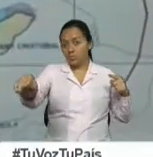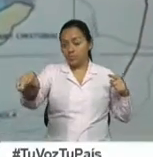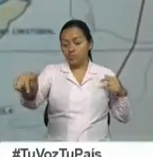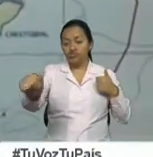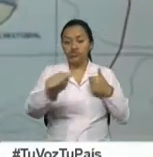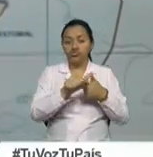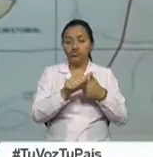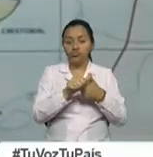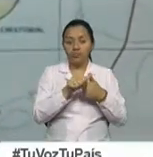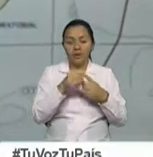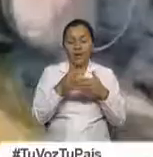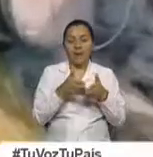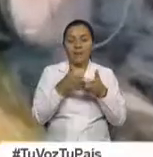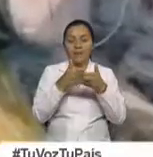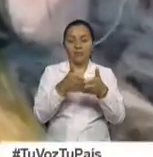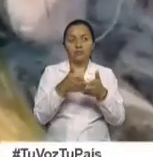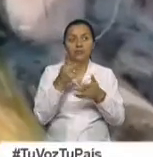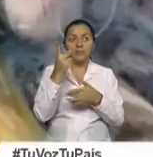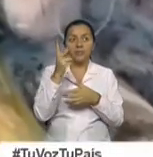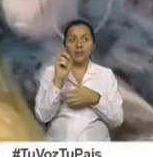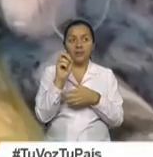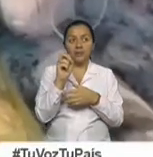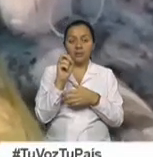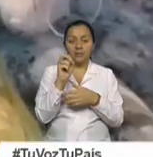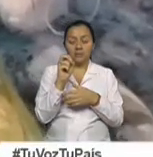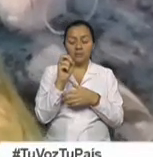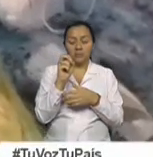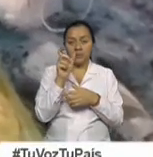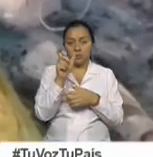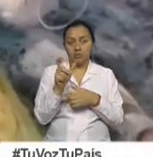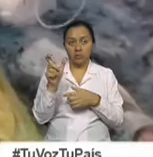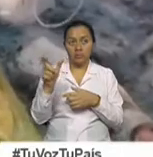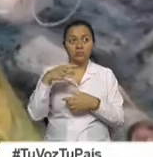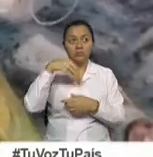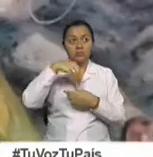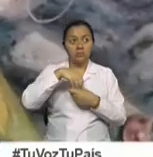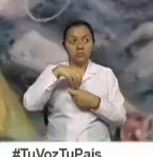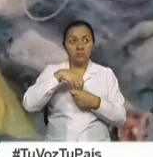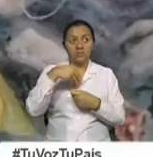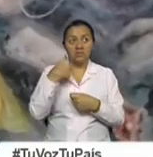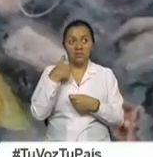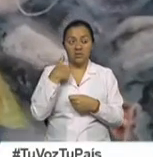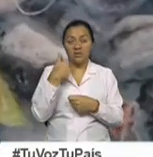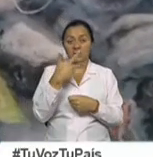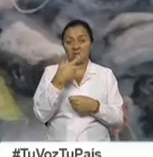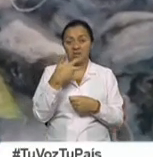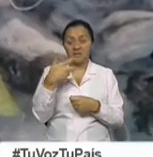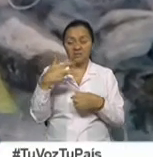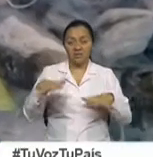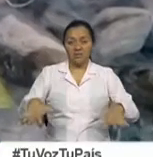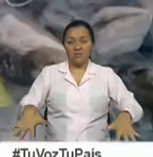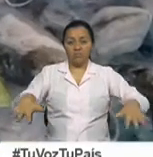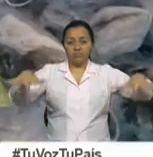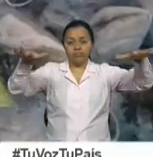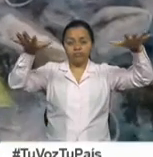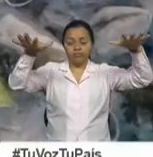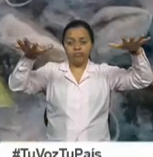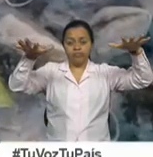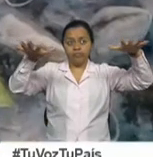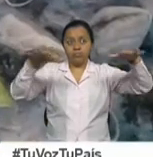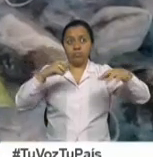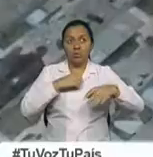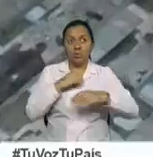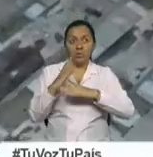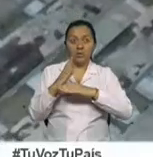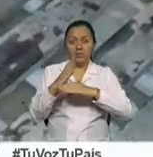San Cristóbal, con alrededor de 20 tripulantes a bordo, y en su interior se encontró aproximadamente 300 toneladas de fauna marina de